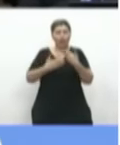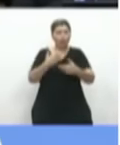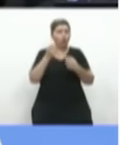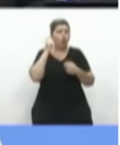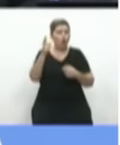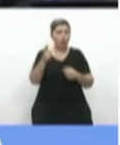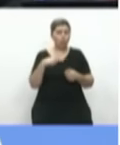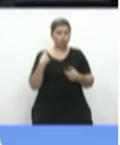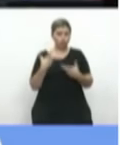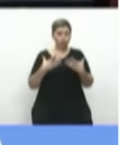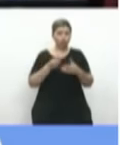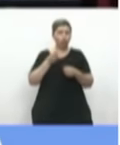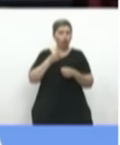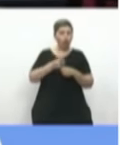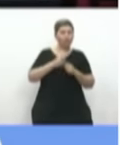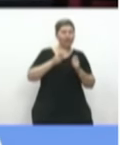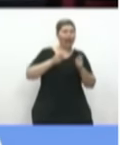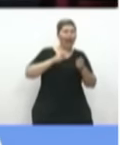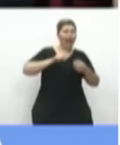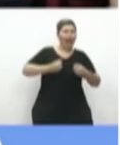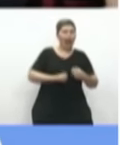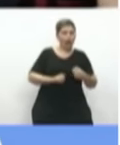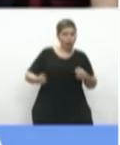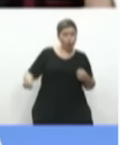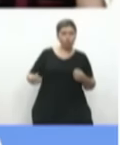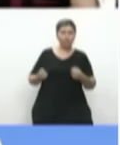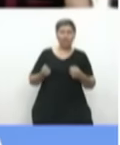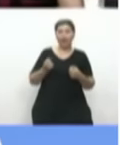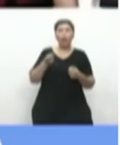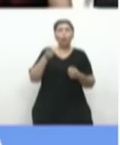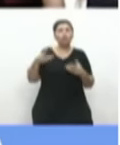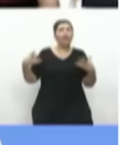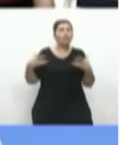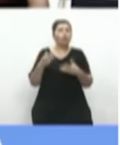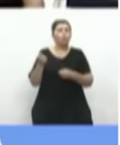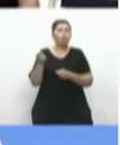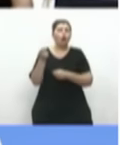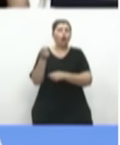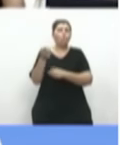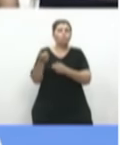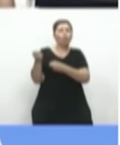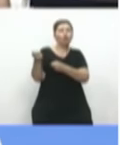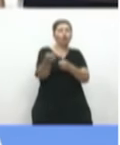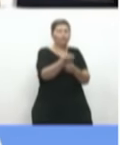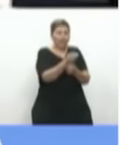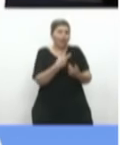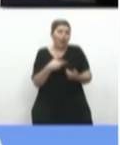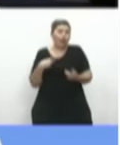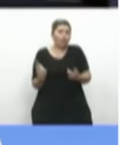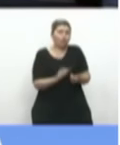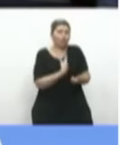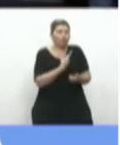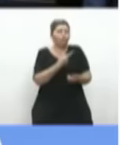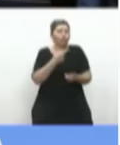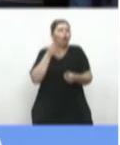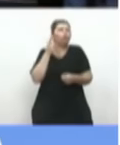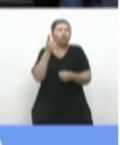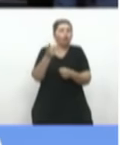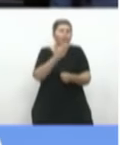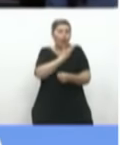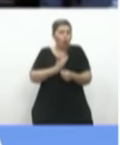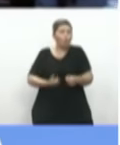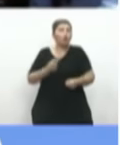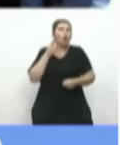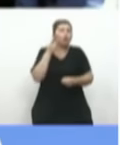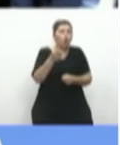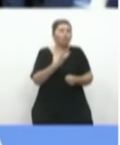ya está, si ustedes tienen el número para voltearlo. Pero no pongamos un obstáculo. Entonces mi preocupación hoy con el presidente era decirle, presidente, mire, muchas